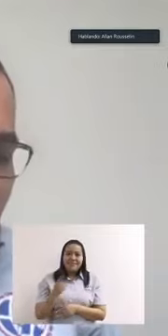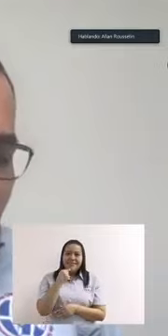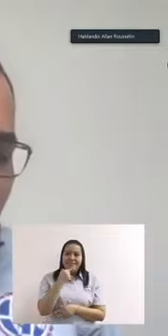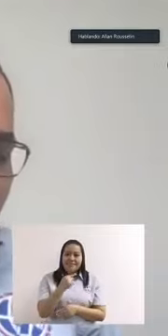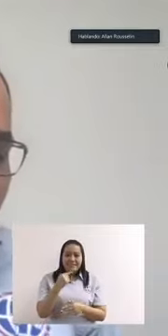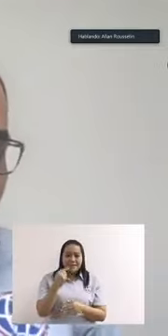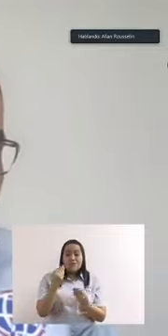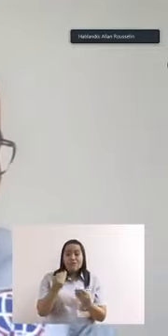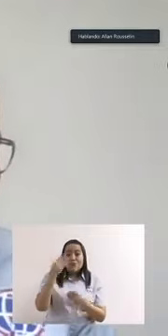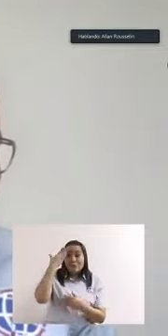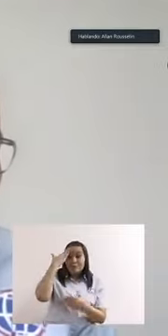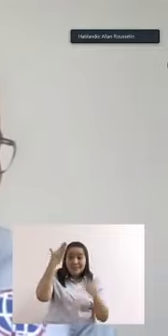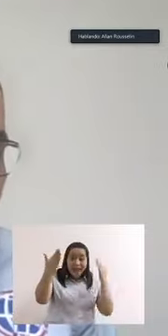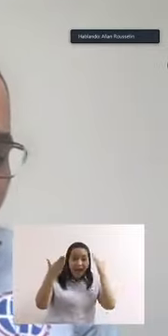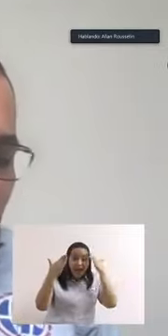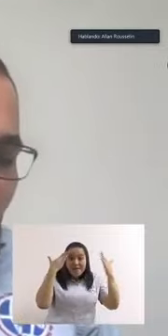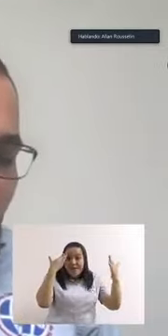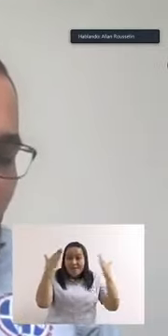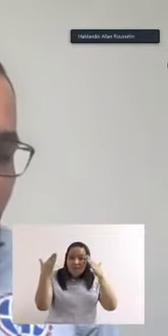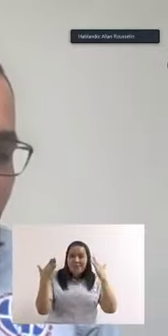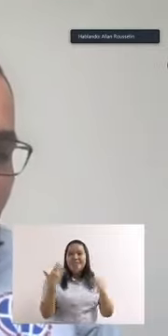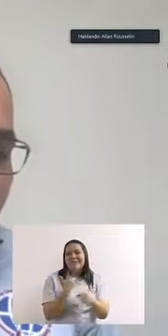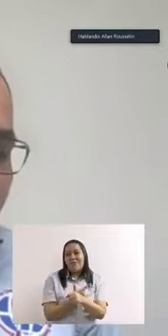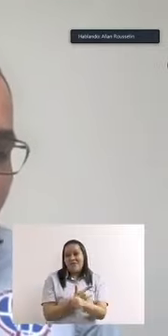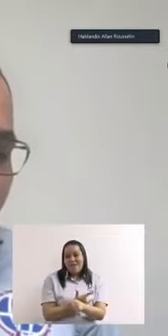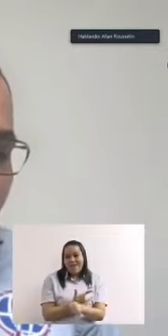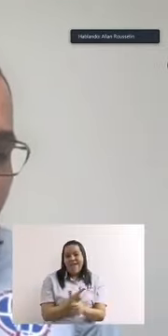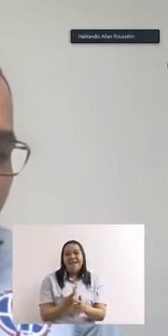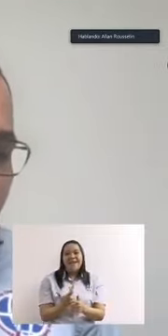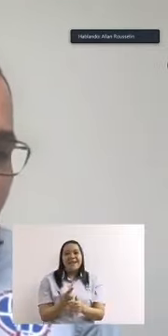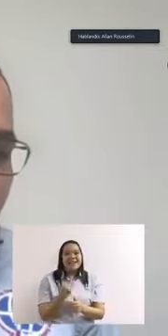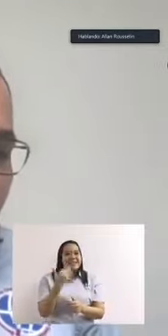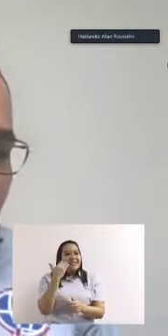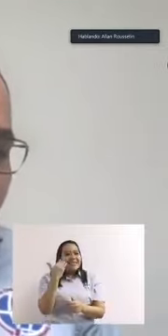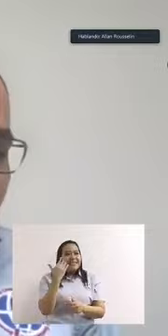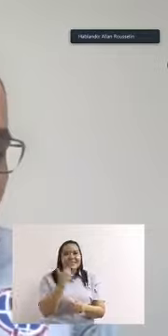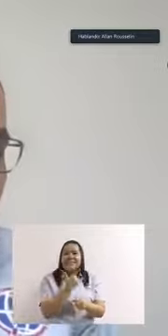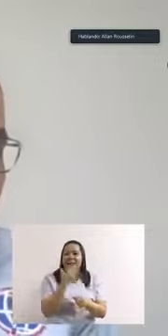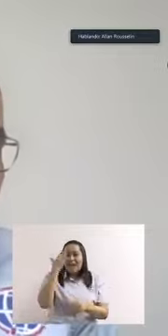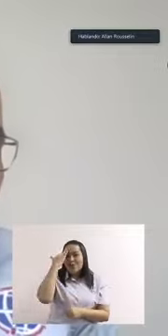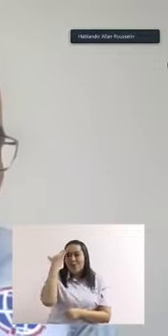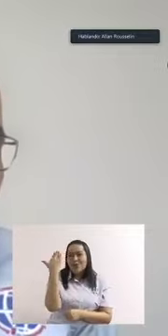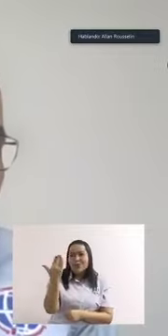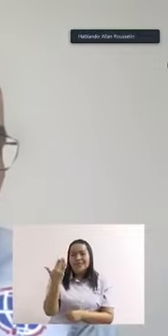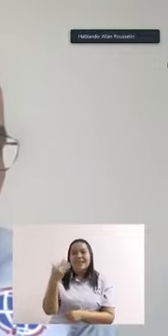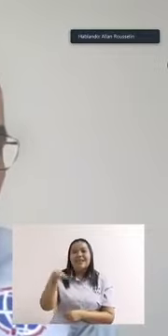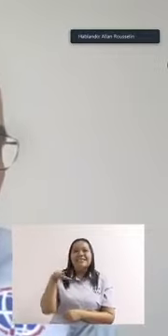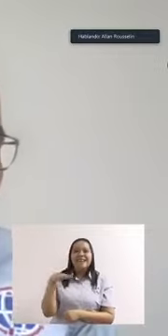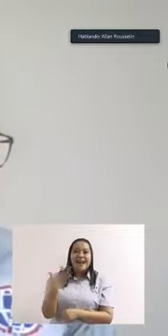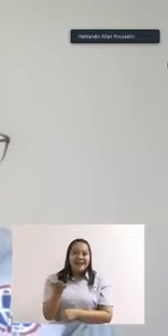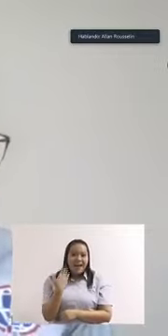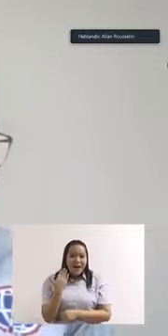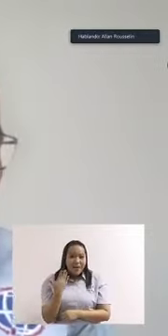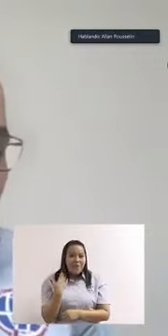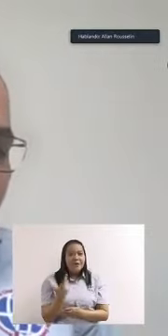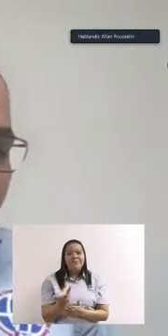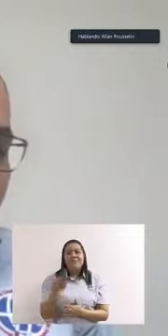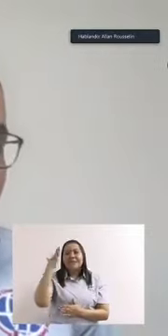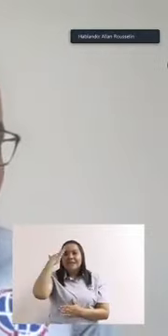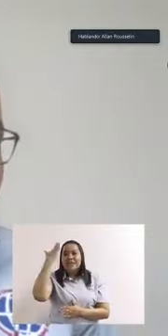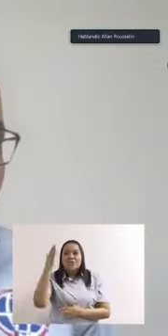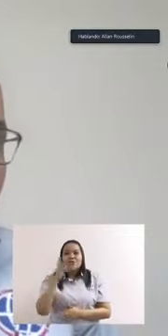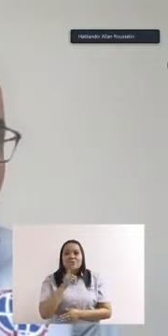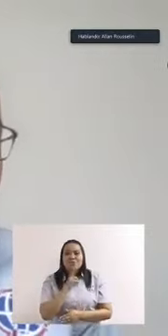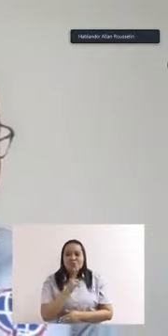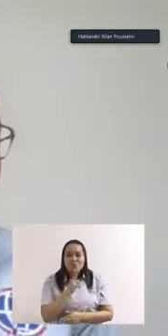Pedro Calchaque en Guatemala, también Judith Peralta de Zacapa, más saludos desde Honduras, Fátima